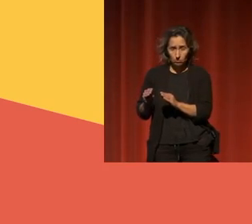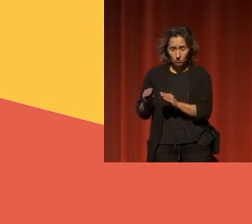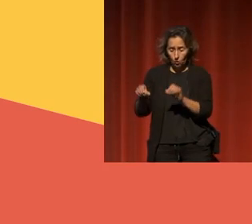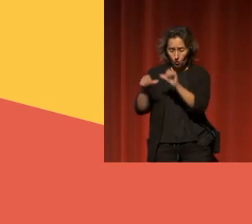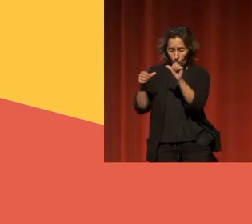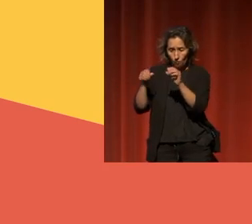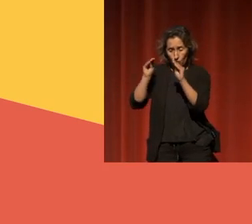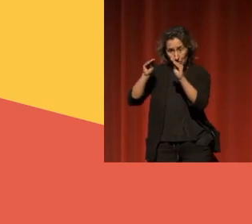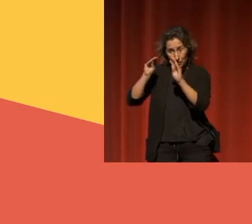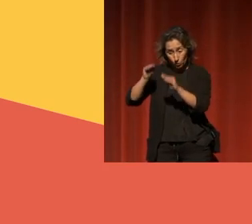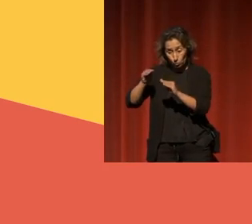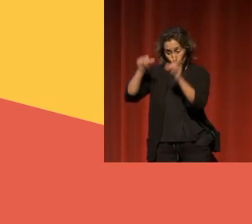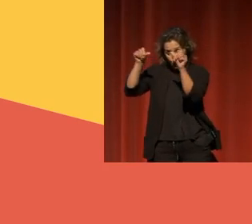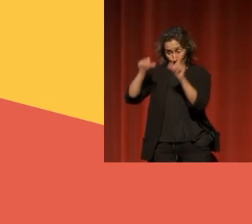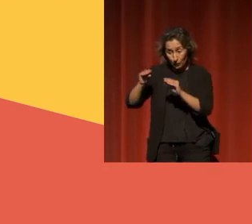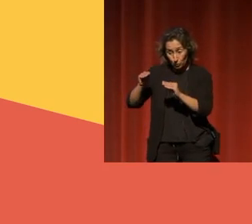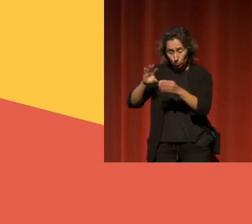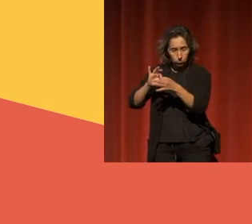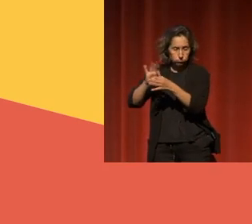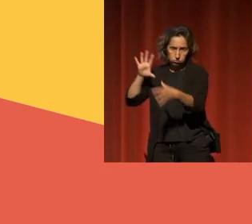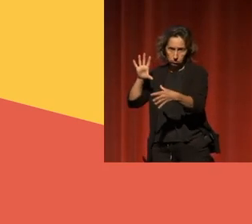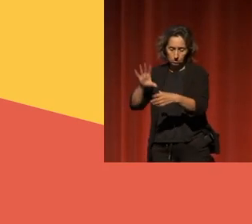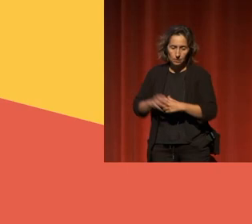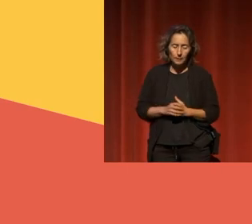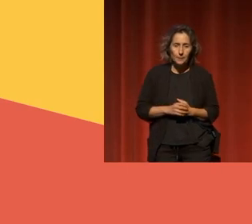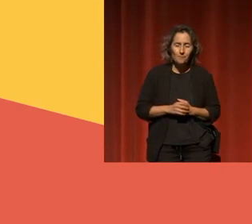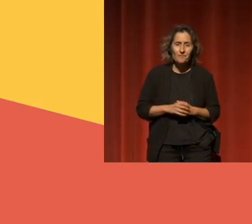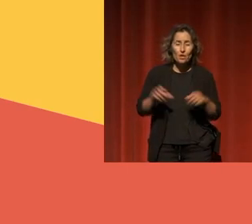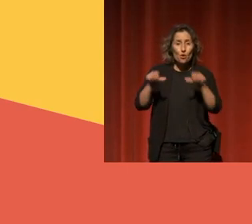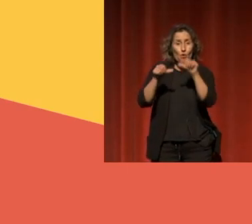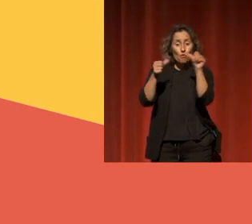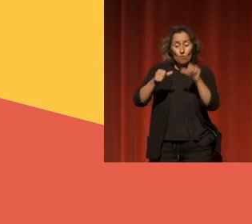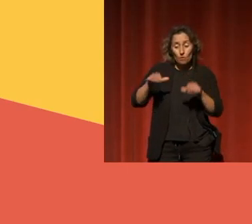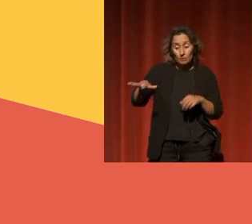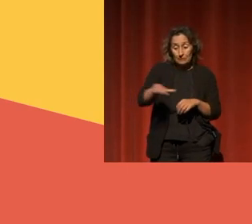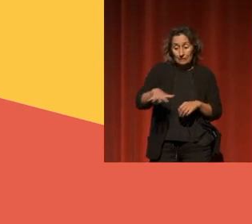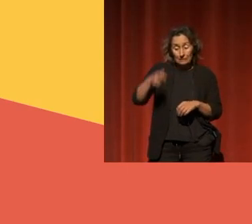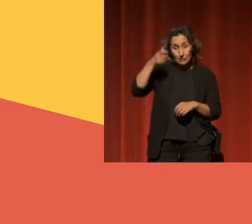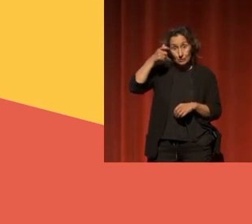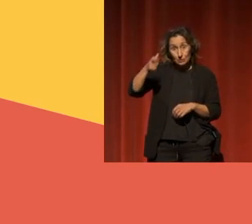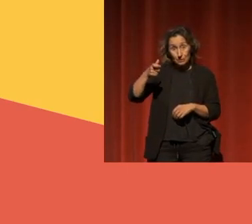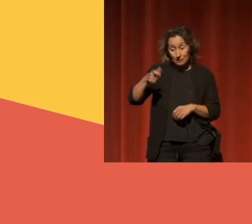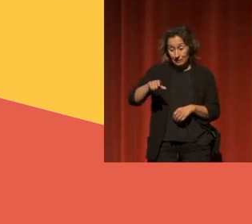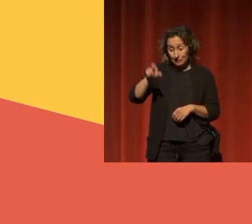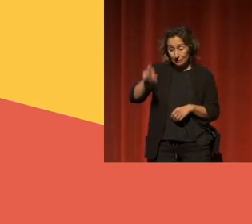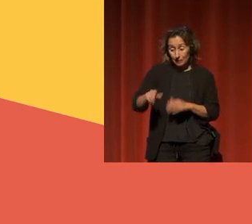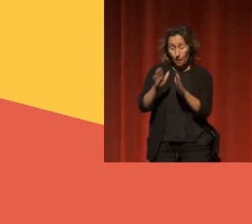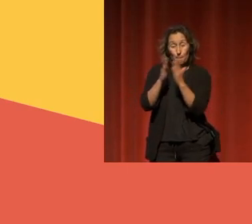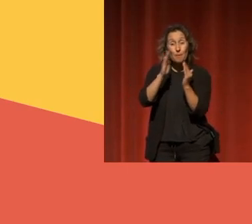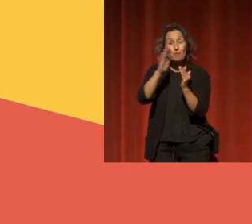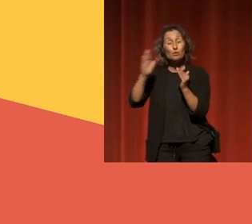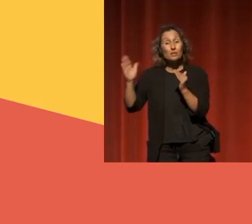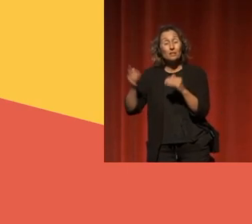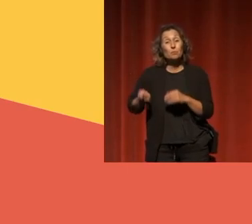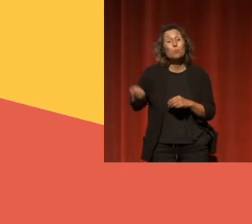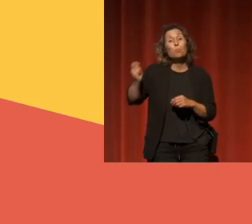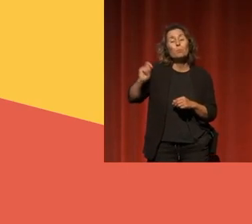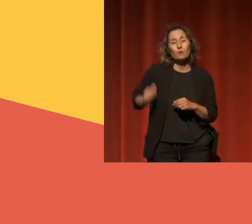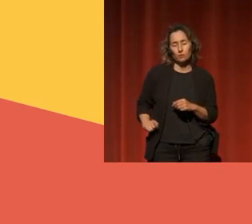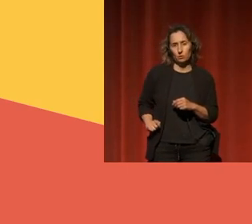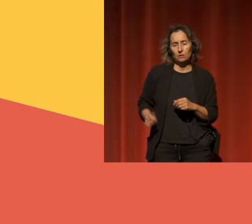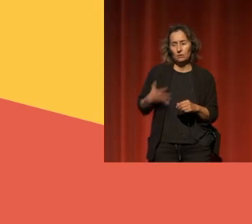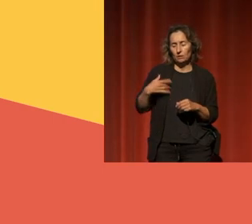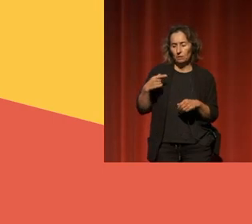su formación vemos como en las zonas Rurales hay menos bibliotecarios profesionales bibliotecarios profesionales son